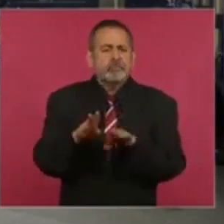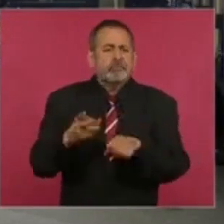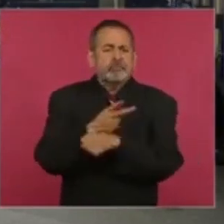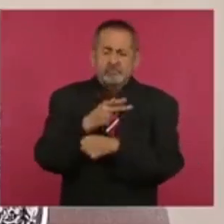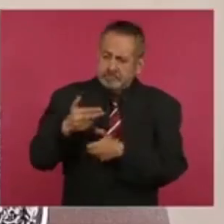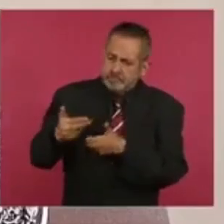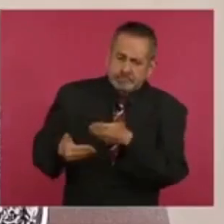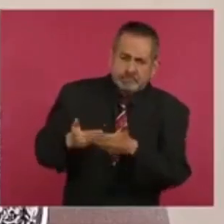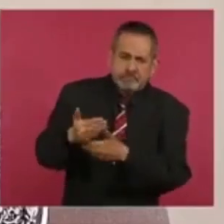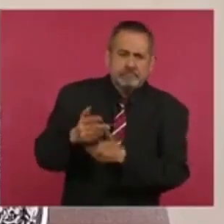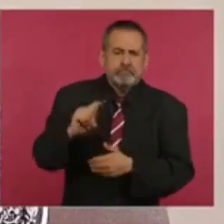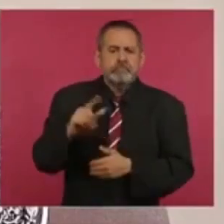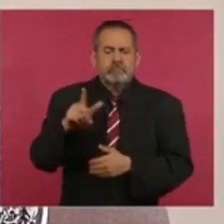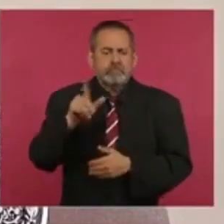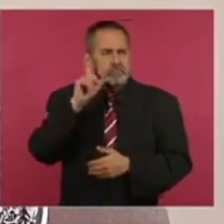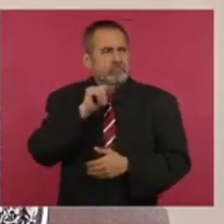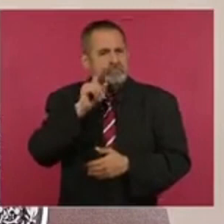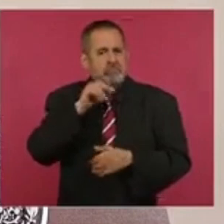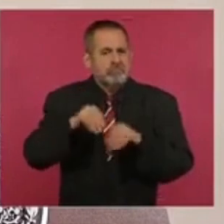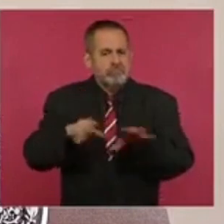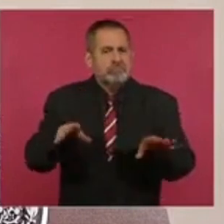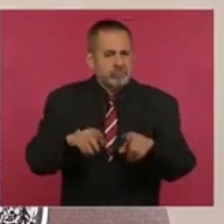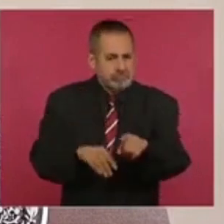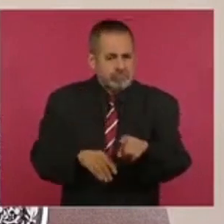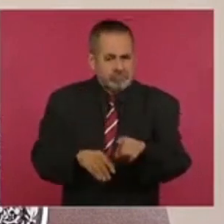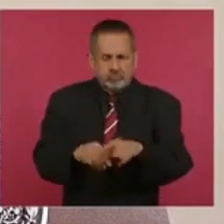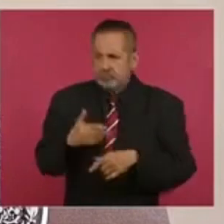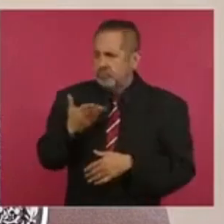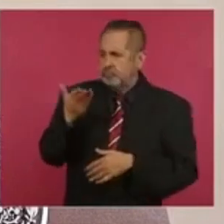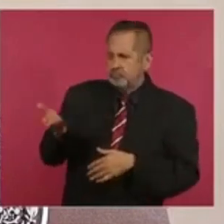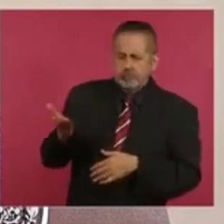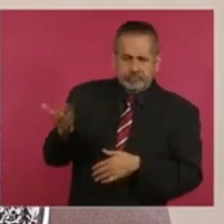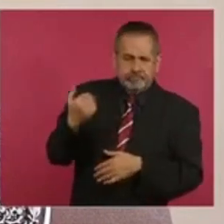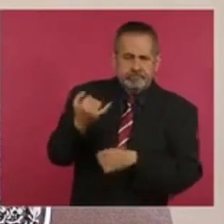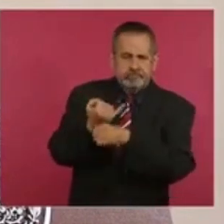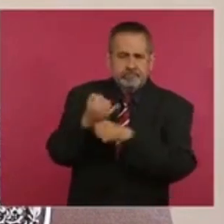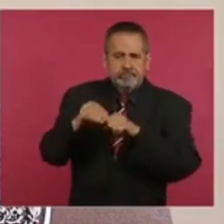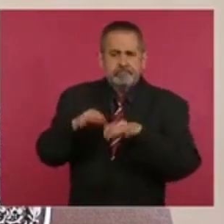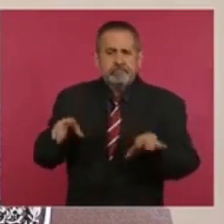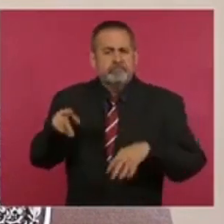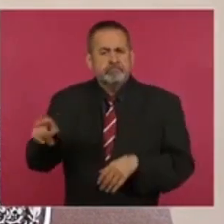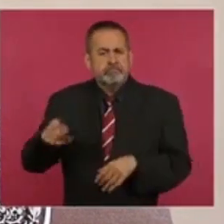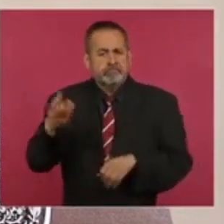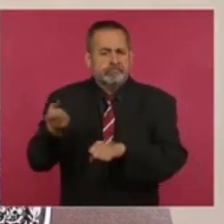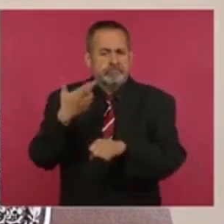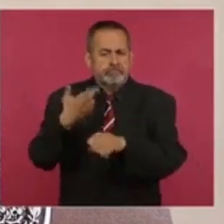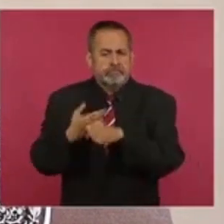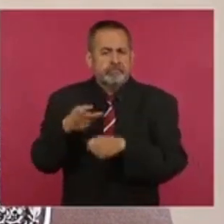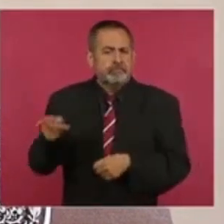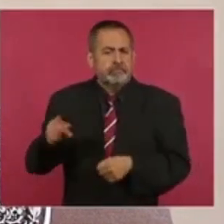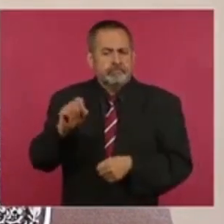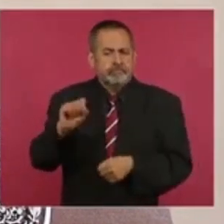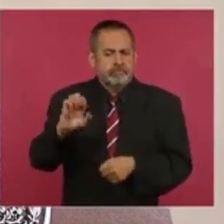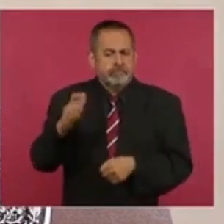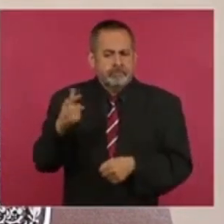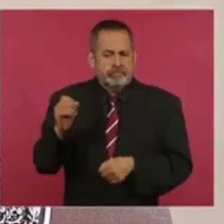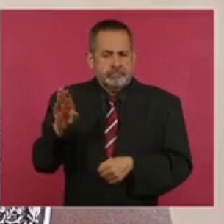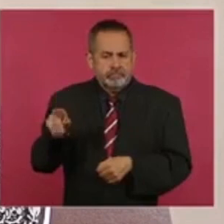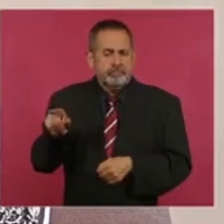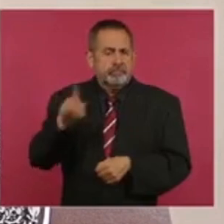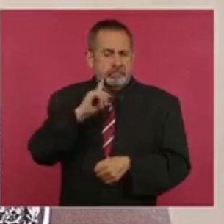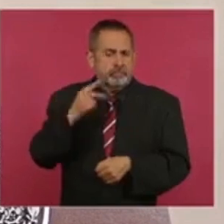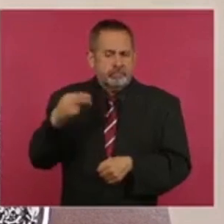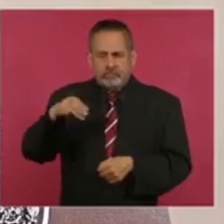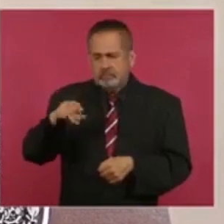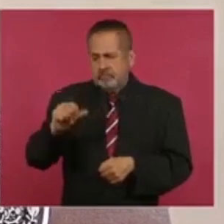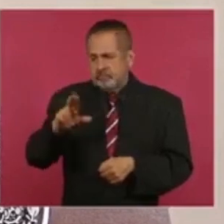avance. Mañana pedirle un informe a la secretaria de Gobernación